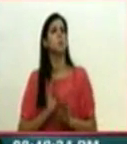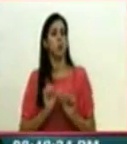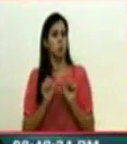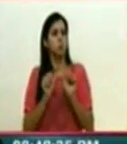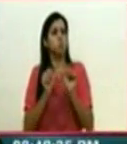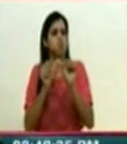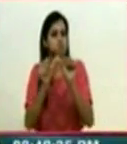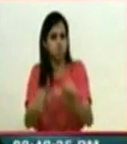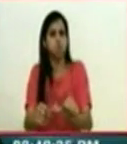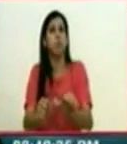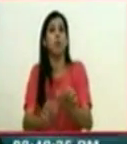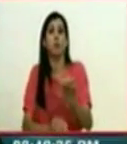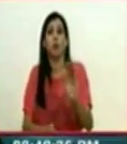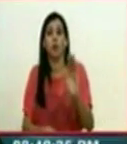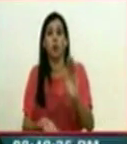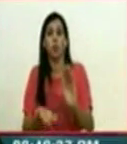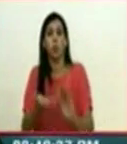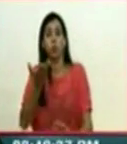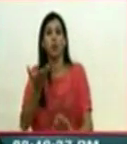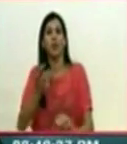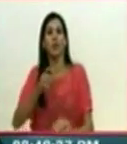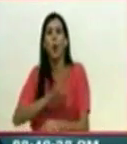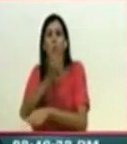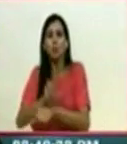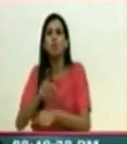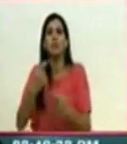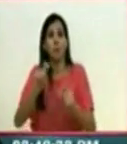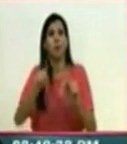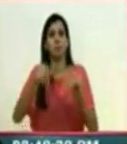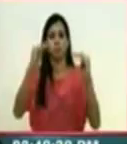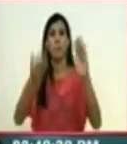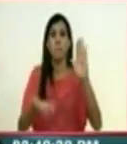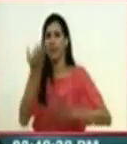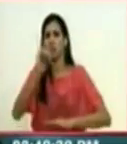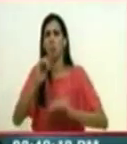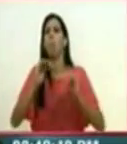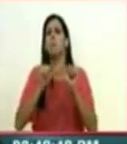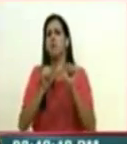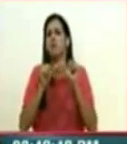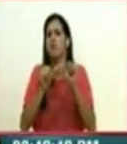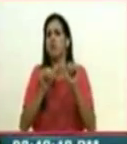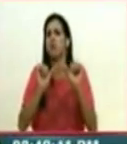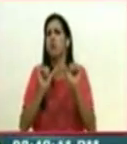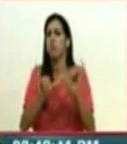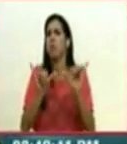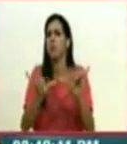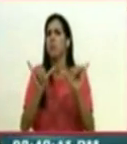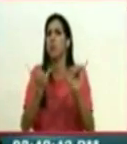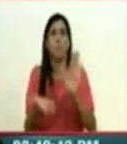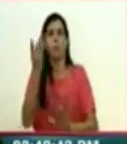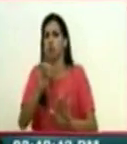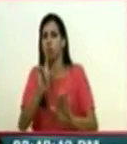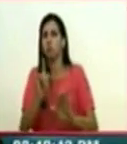sostener el crecimiento de la demanda, incluso disminuirlo. La demanda traía un crecimiento continuo que ya llegaba